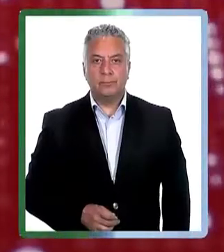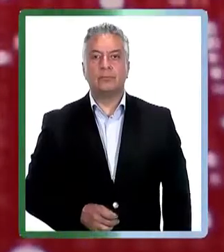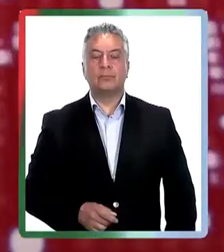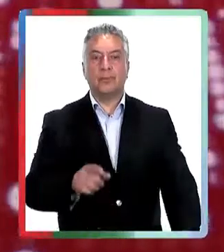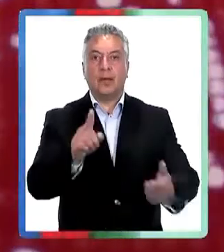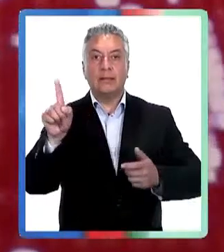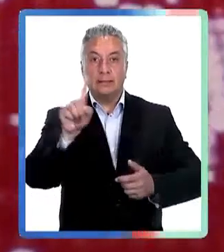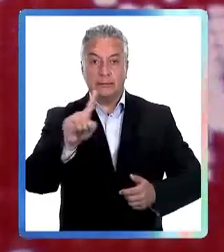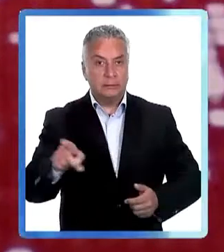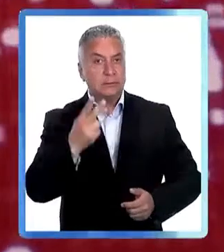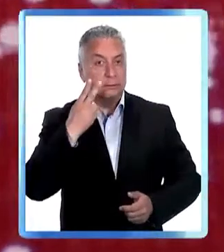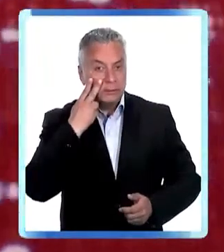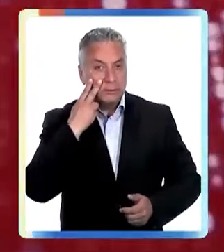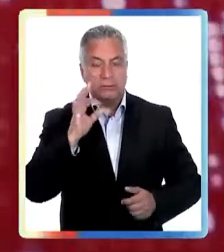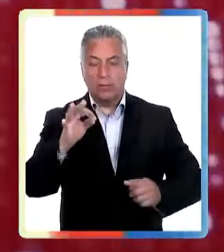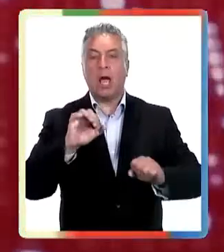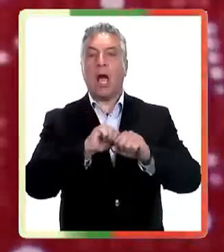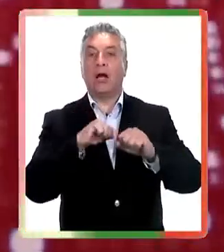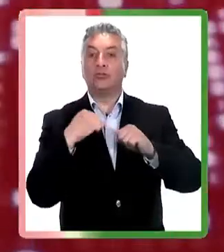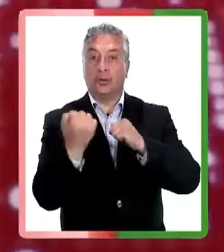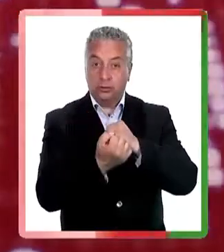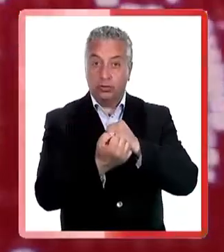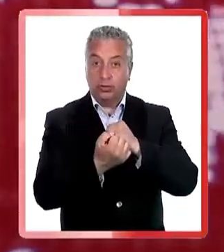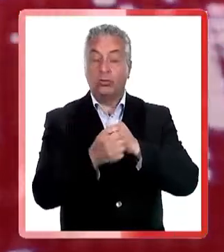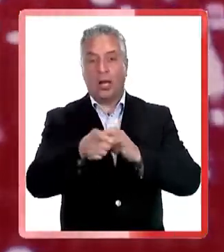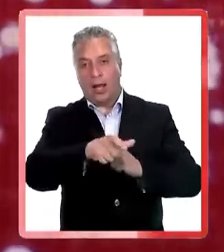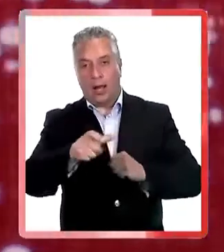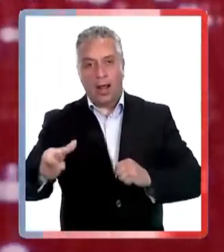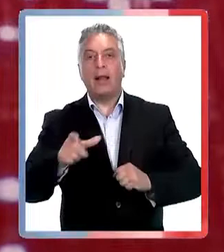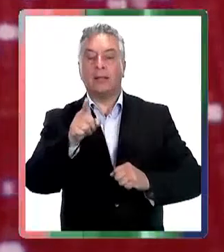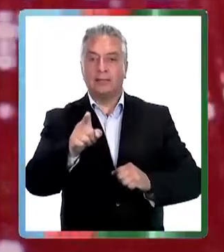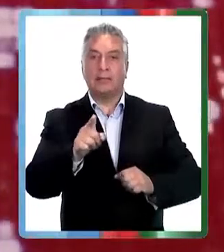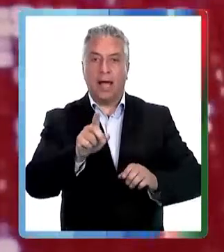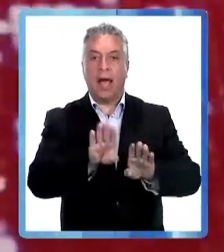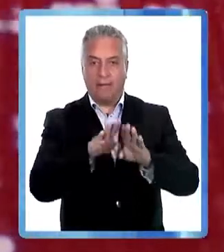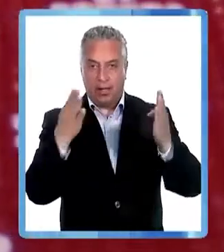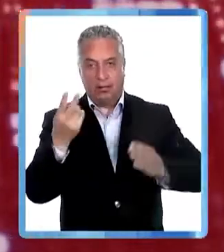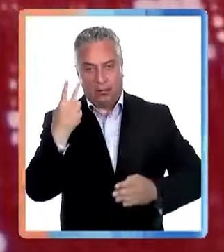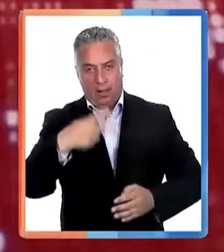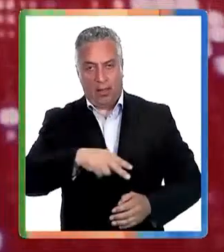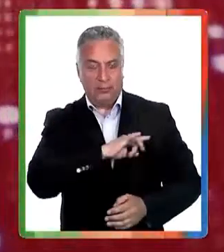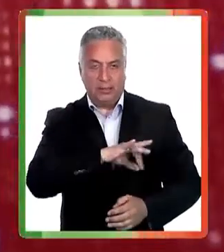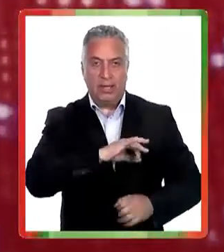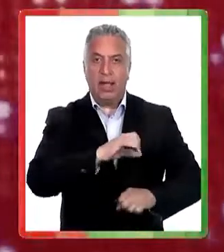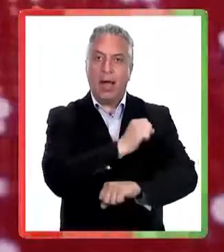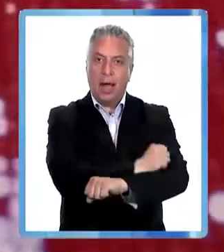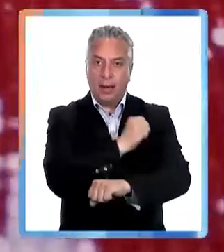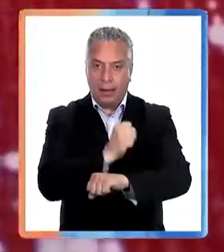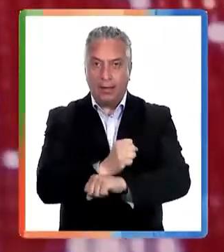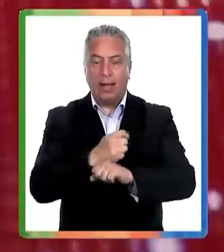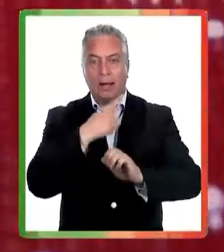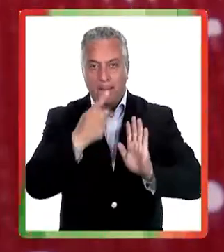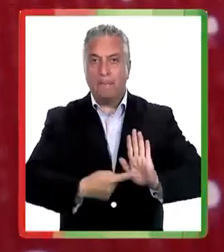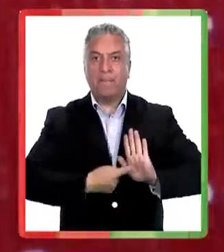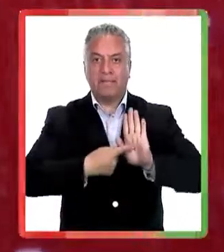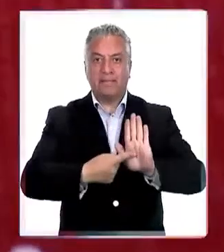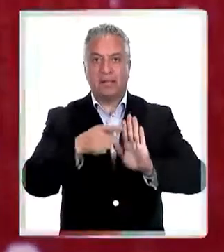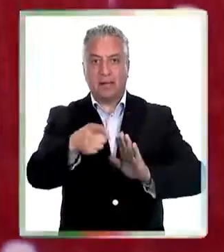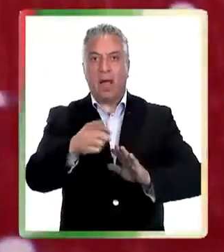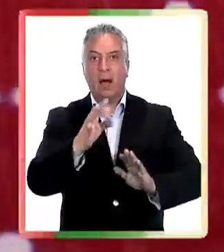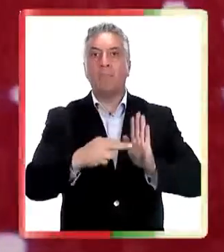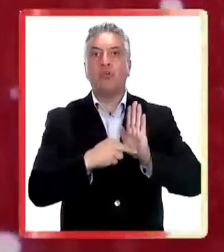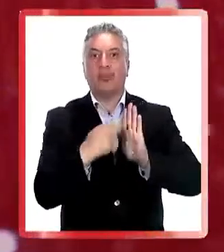Servicio de Impuestos Internos. Asociación Regional de Canales de Televisión de Señal Abierta de Chile. Arcatel